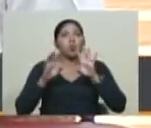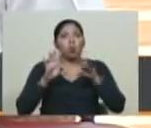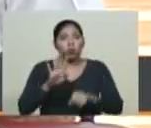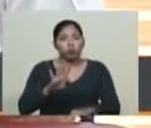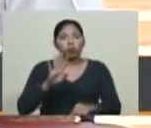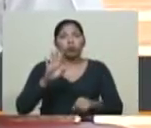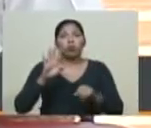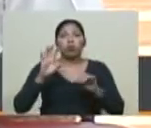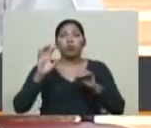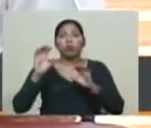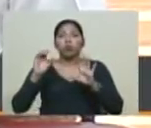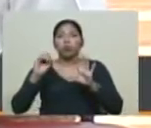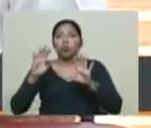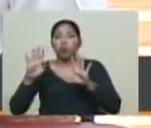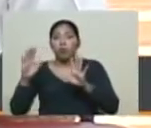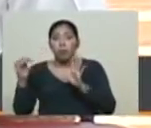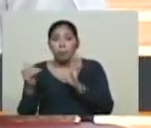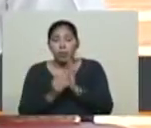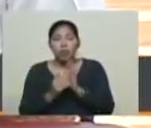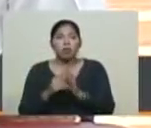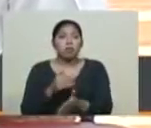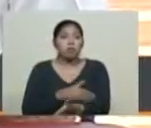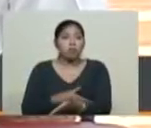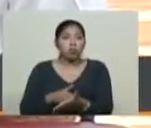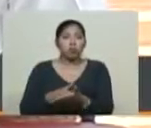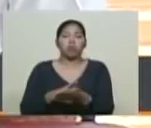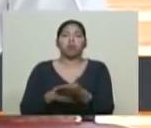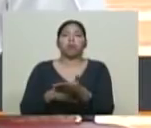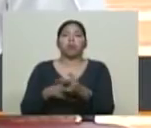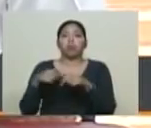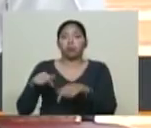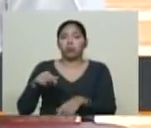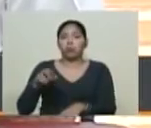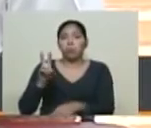409.000.000.000 de bolívares aprobados por usted para el Estado Vargas.